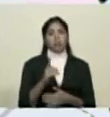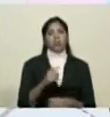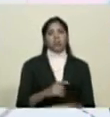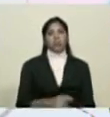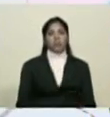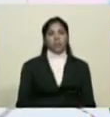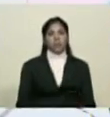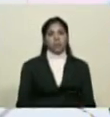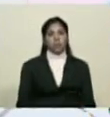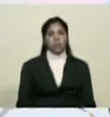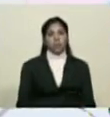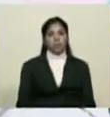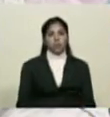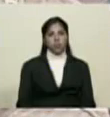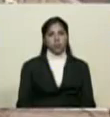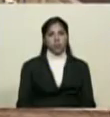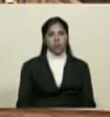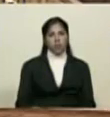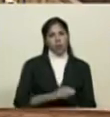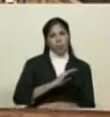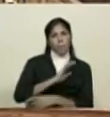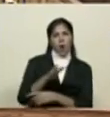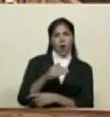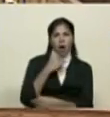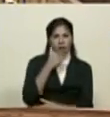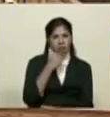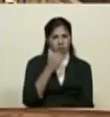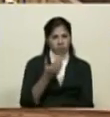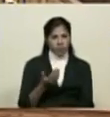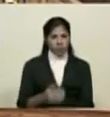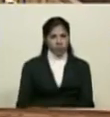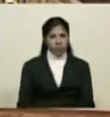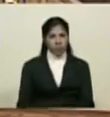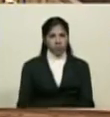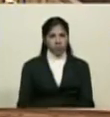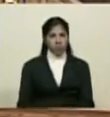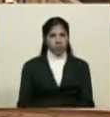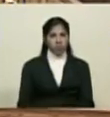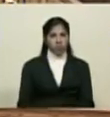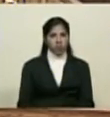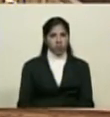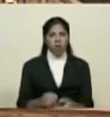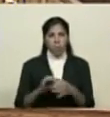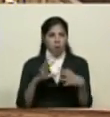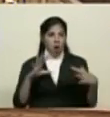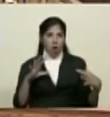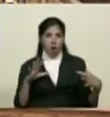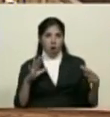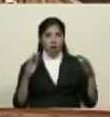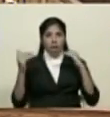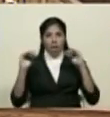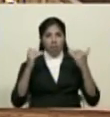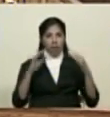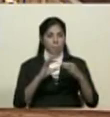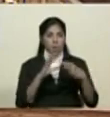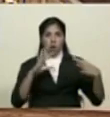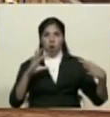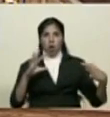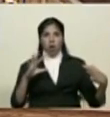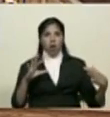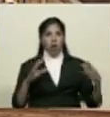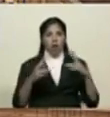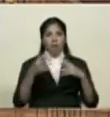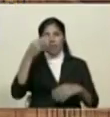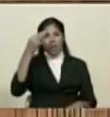importante, a fin de evitar calificaciones tendentes a separarse de la verdad, la ética que pone en riesgo el sistema